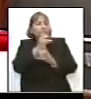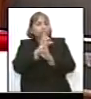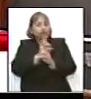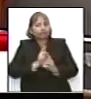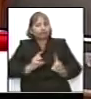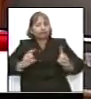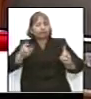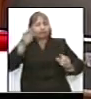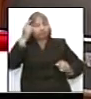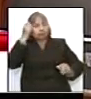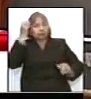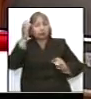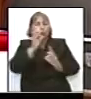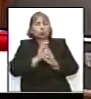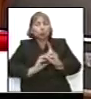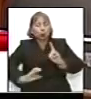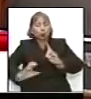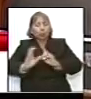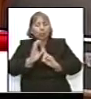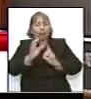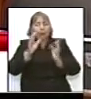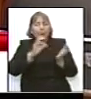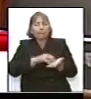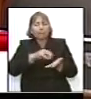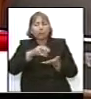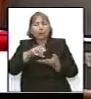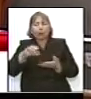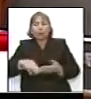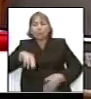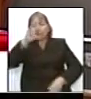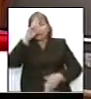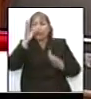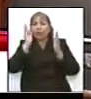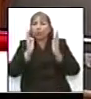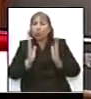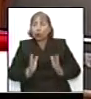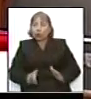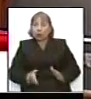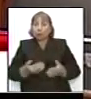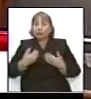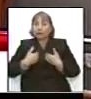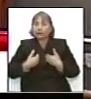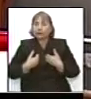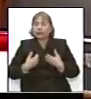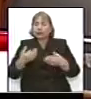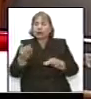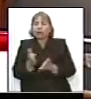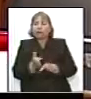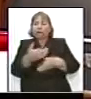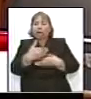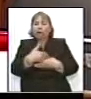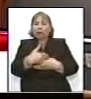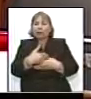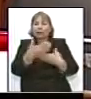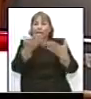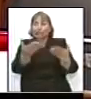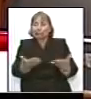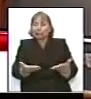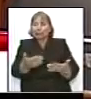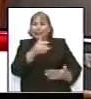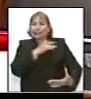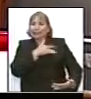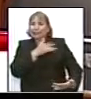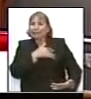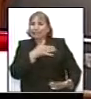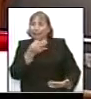el pensamiento cultural del pueblo peruano y de la formación de la cultura y del sentimiento